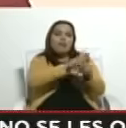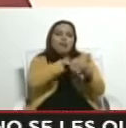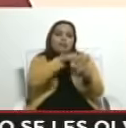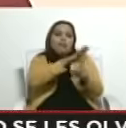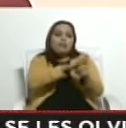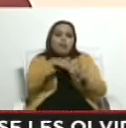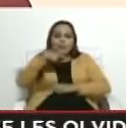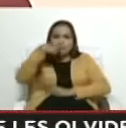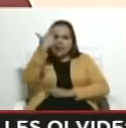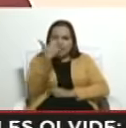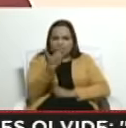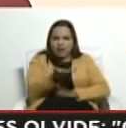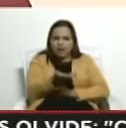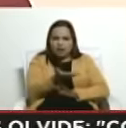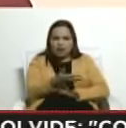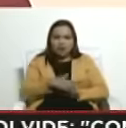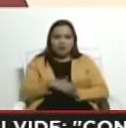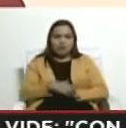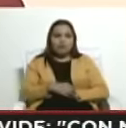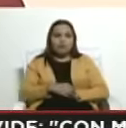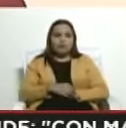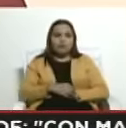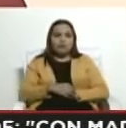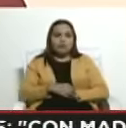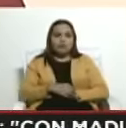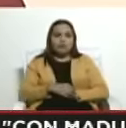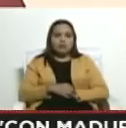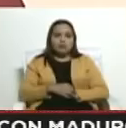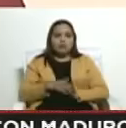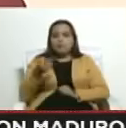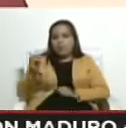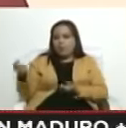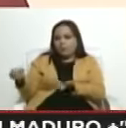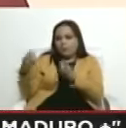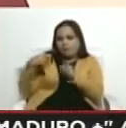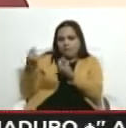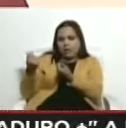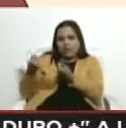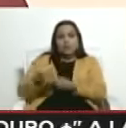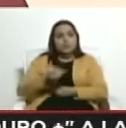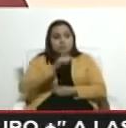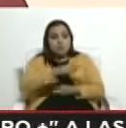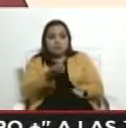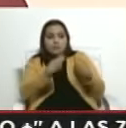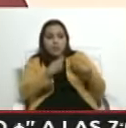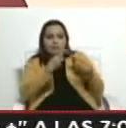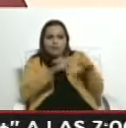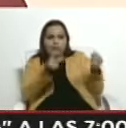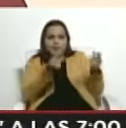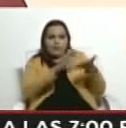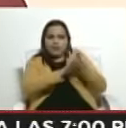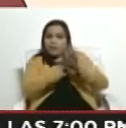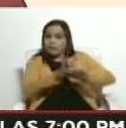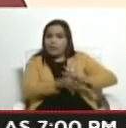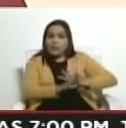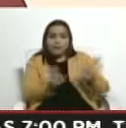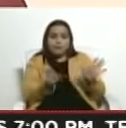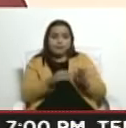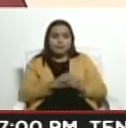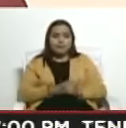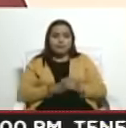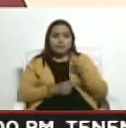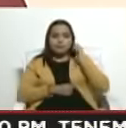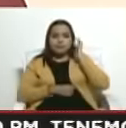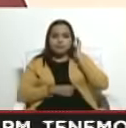pasando pena. Sí, se metió su platica, pero pues, la plata se acaba, ¿ves? La plata se acaba